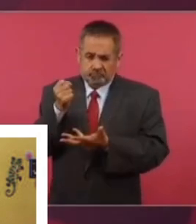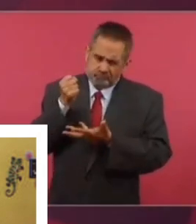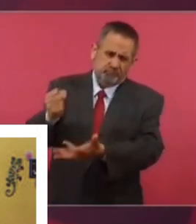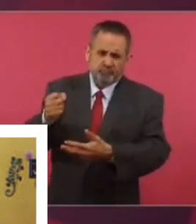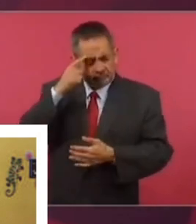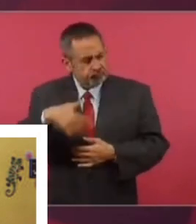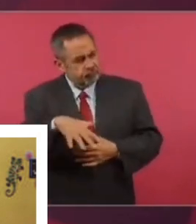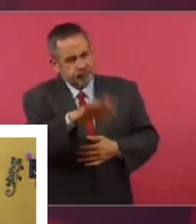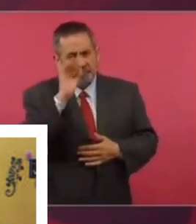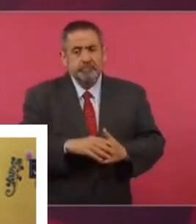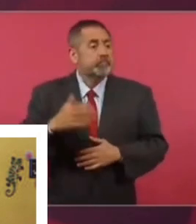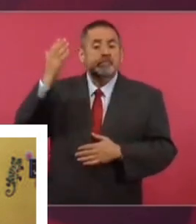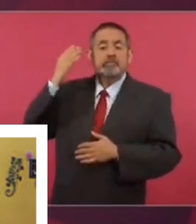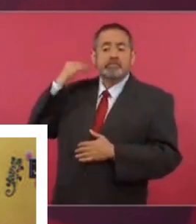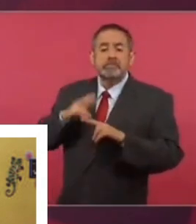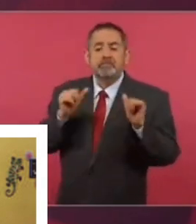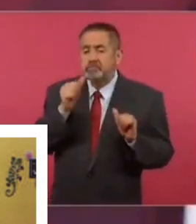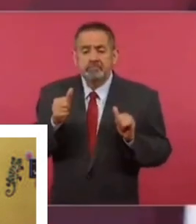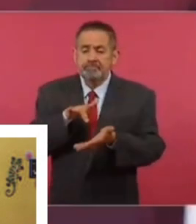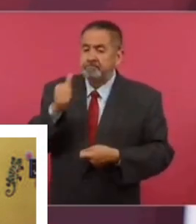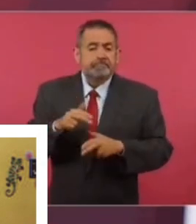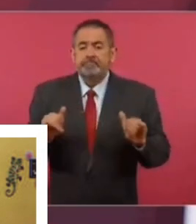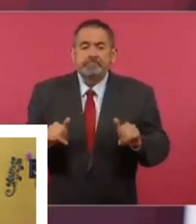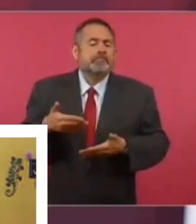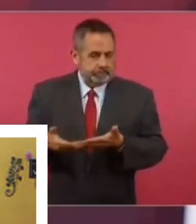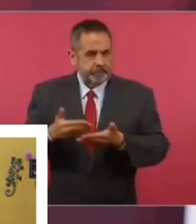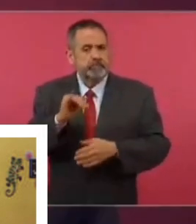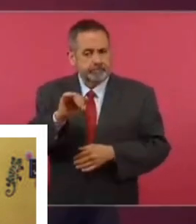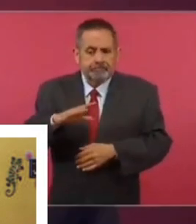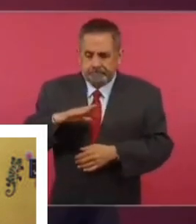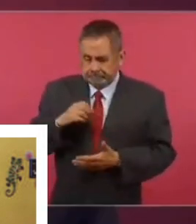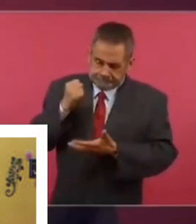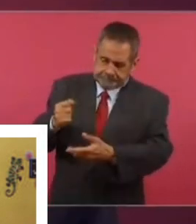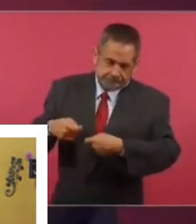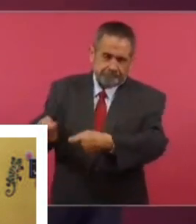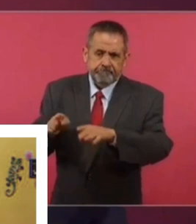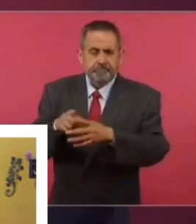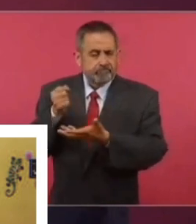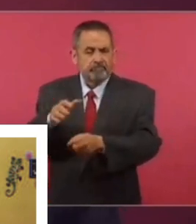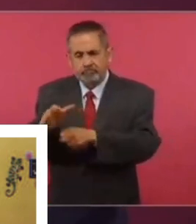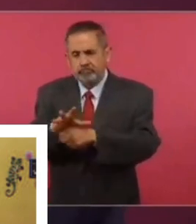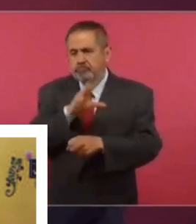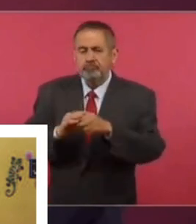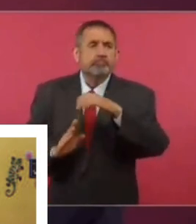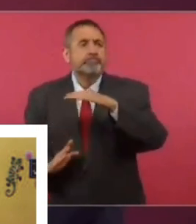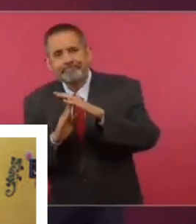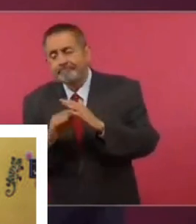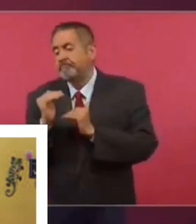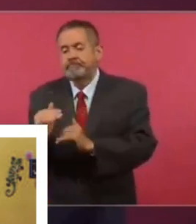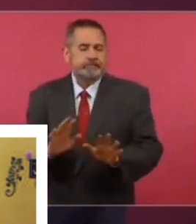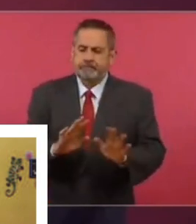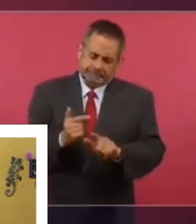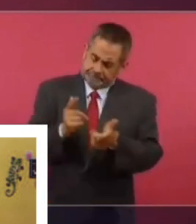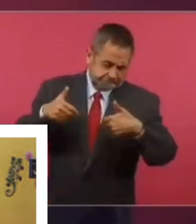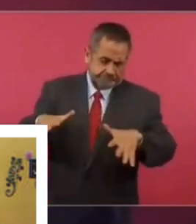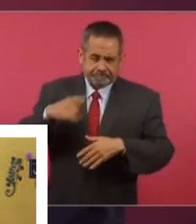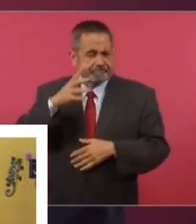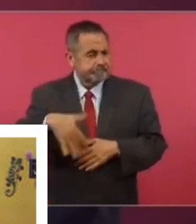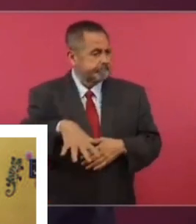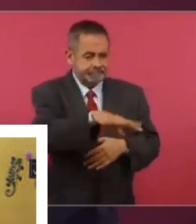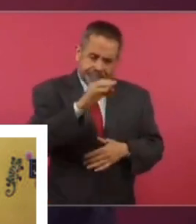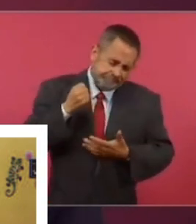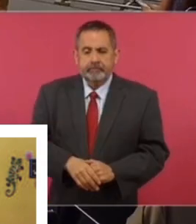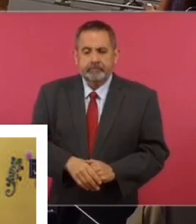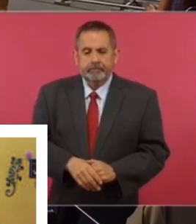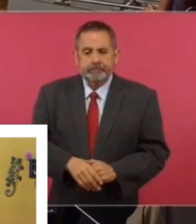destinamos. Antes no había apoyo, ahora hay presupuesto suficiente. No hay límite para todo lo que se